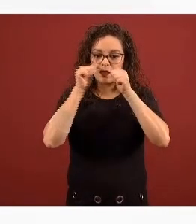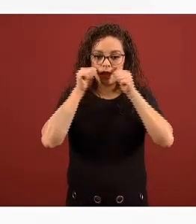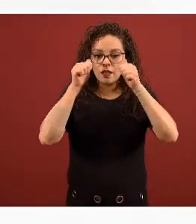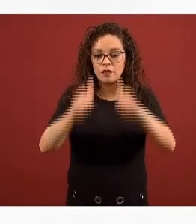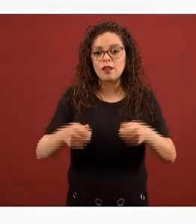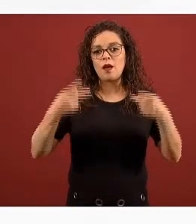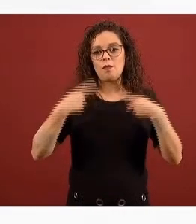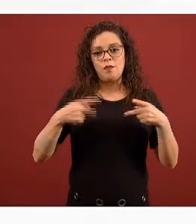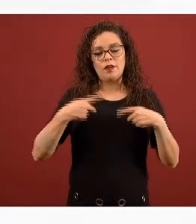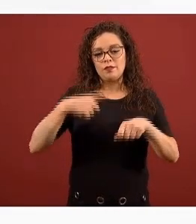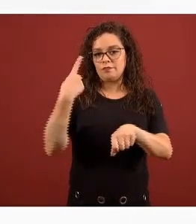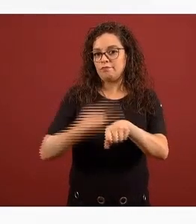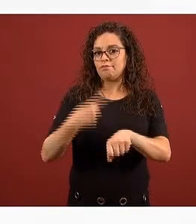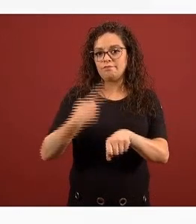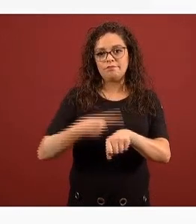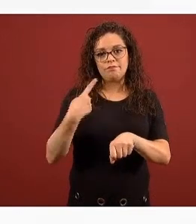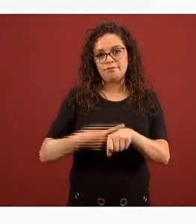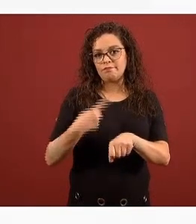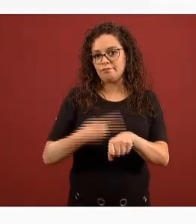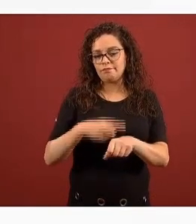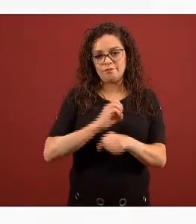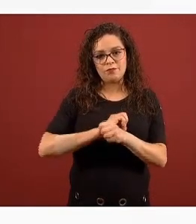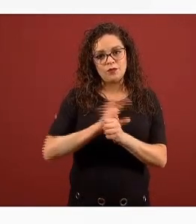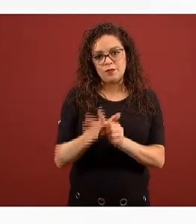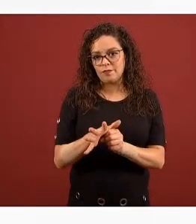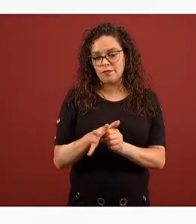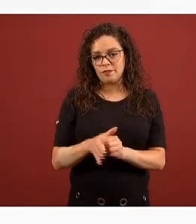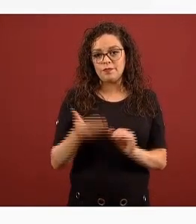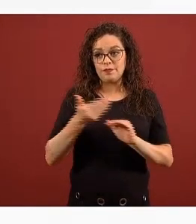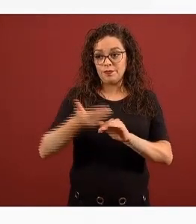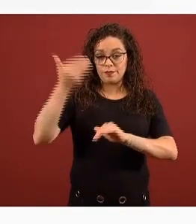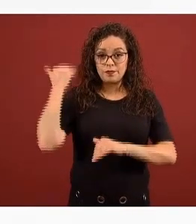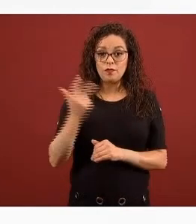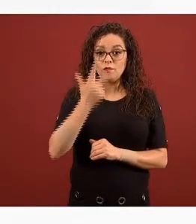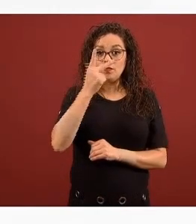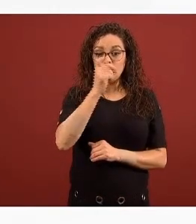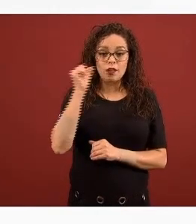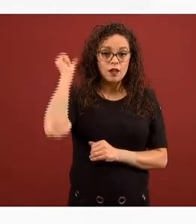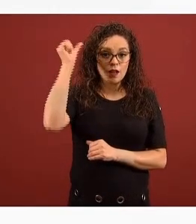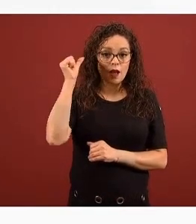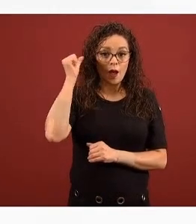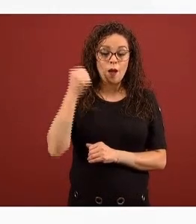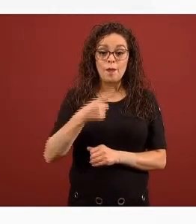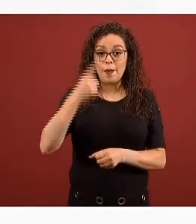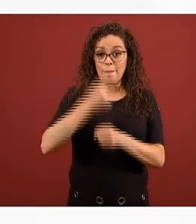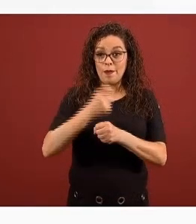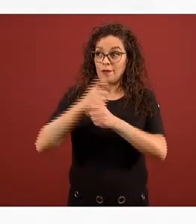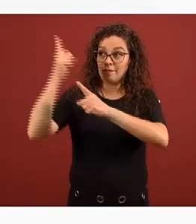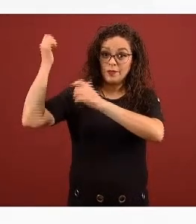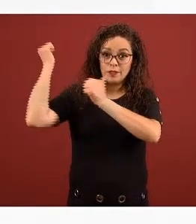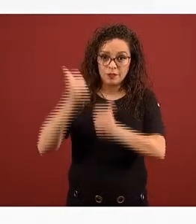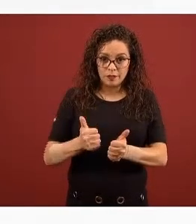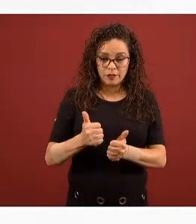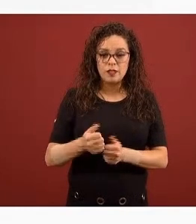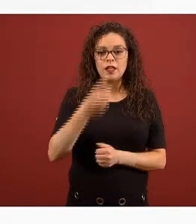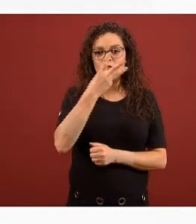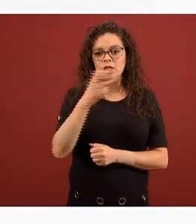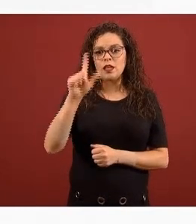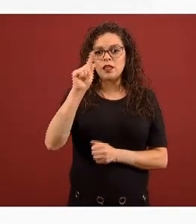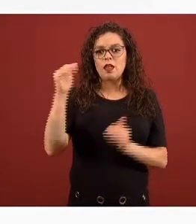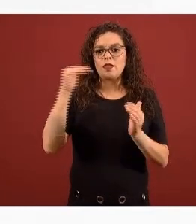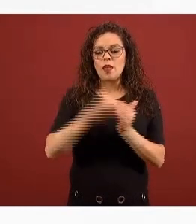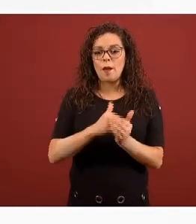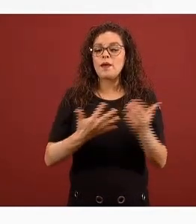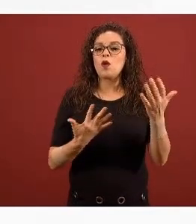pacientes. El 8 de abril, el primer cargamento, pues traía 370,000 pares